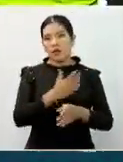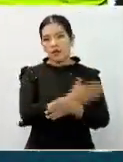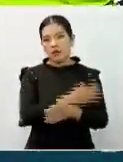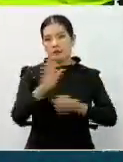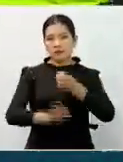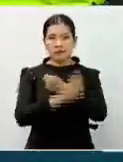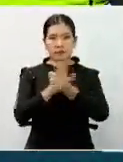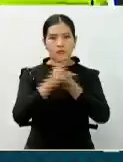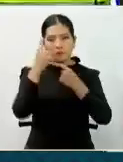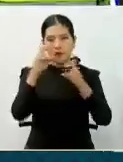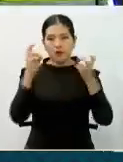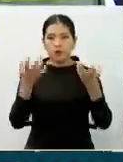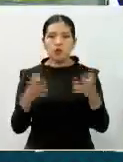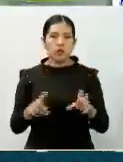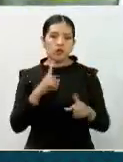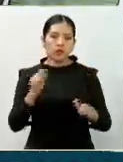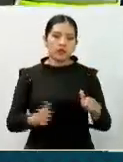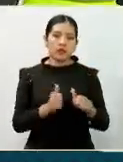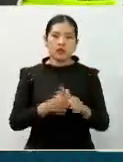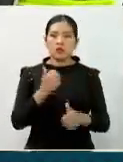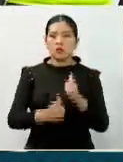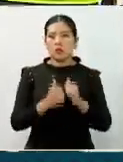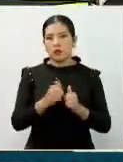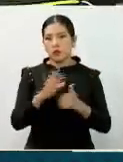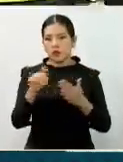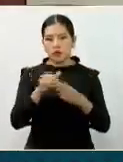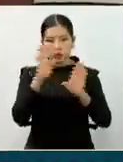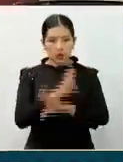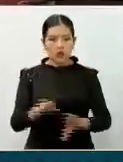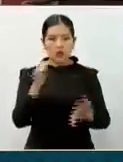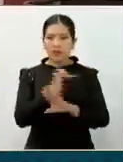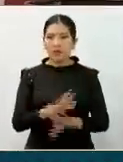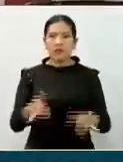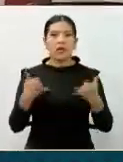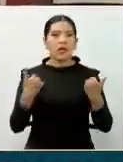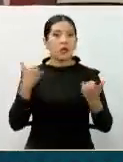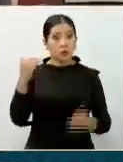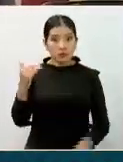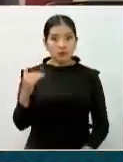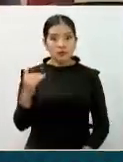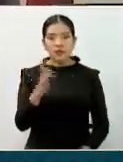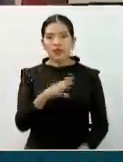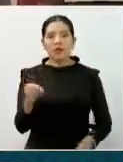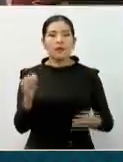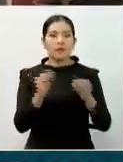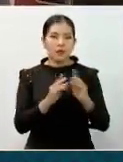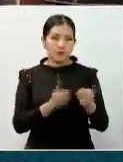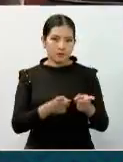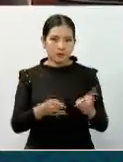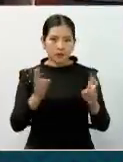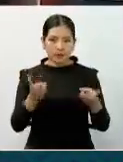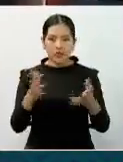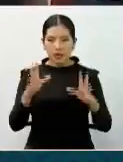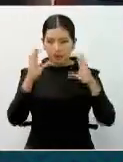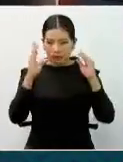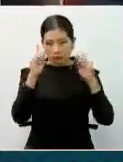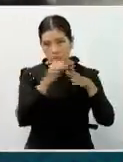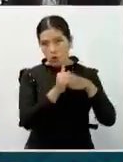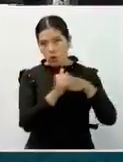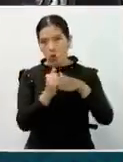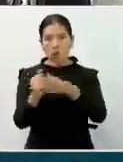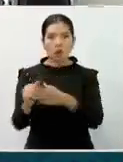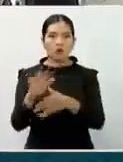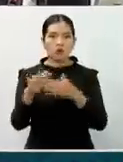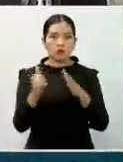de riesgo, principalmente para niños, niñas y adolescentes. Y en su caso, también realizar tareas de orientación para que